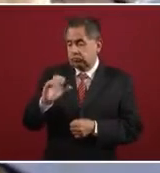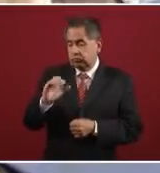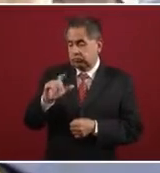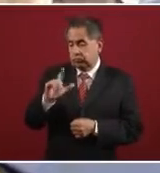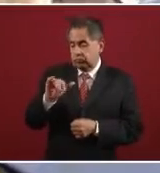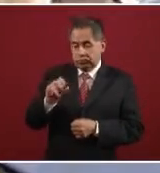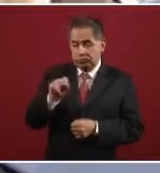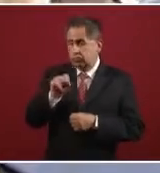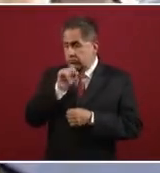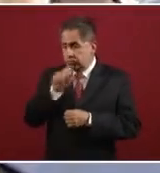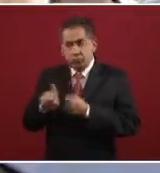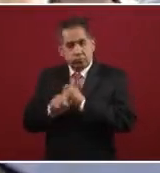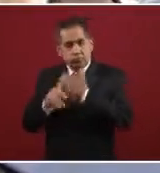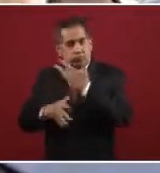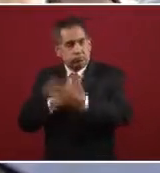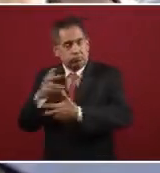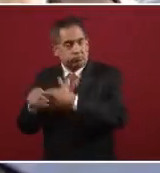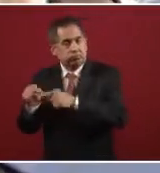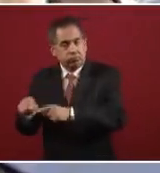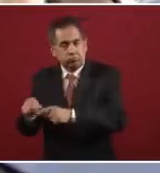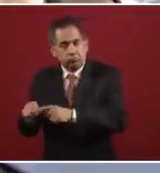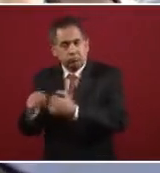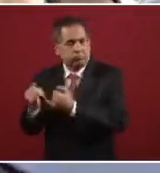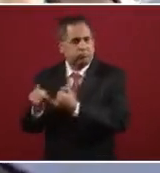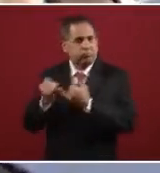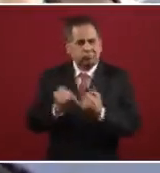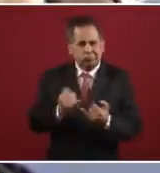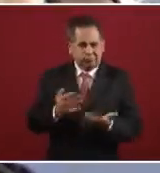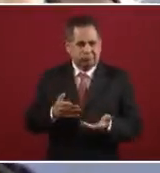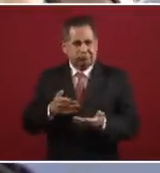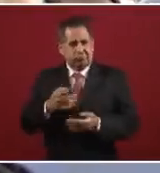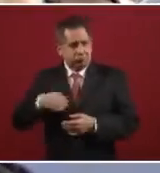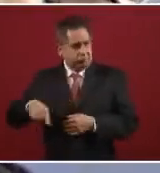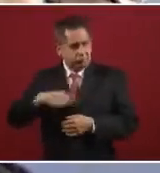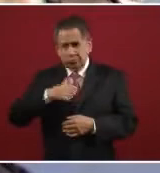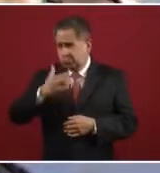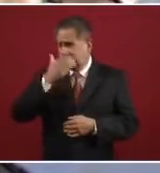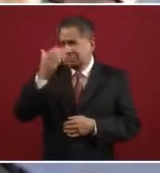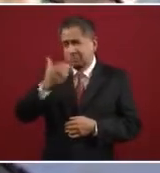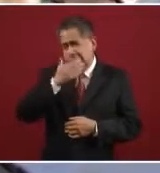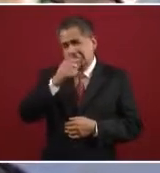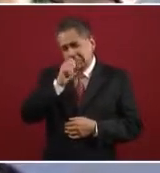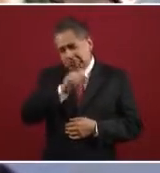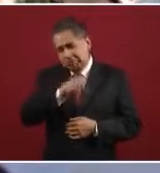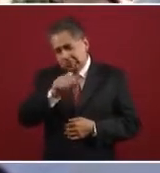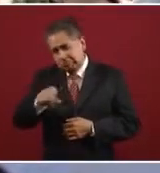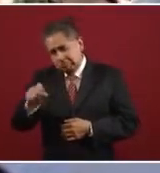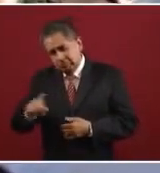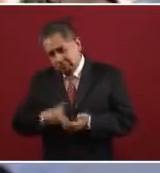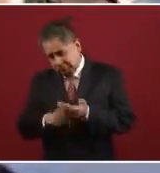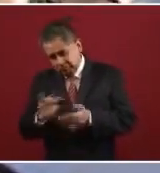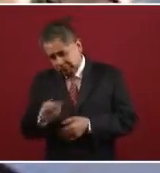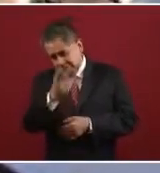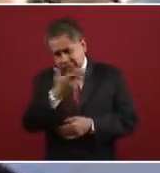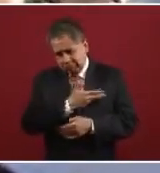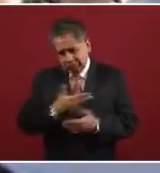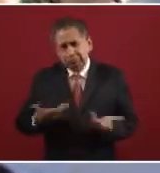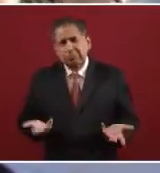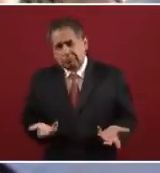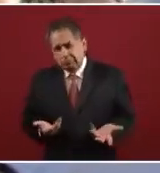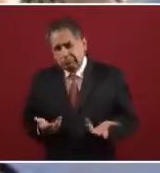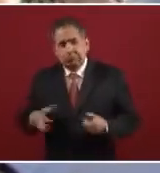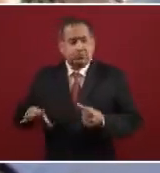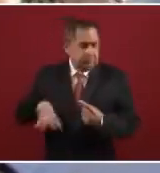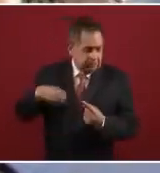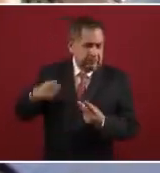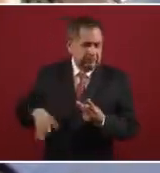esto de hoy, sí nos estamos normalizando, se está normalizando la violencia, presidente, a pesar de todo el